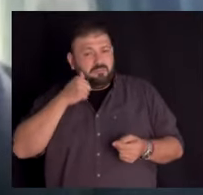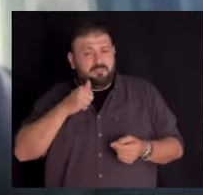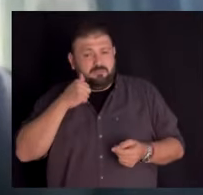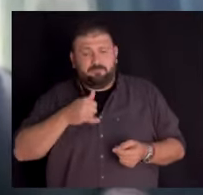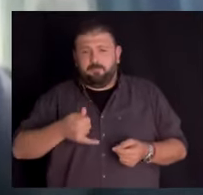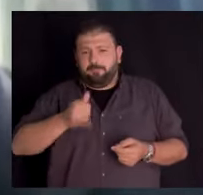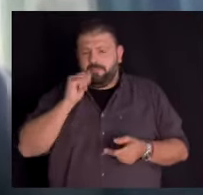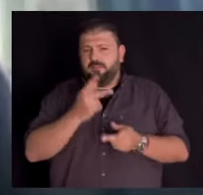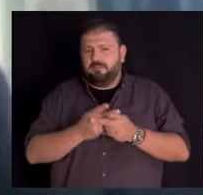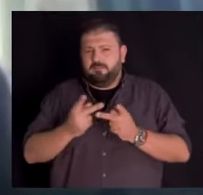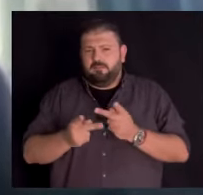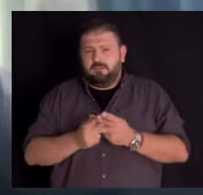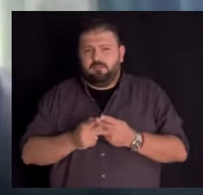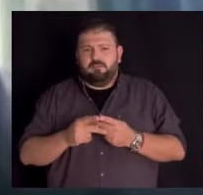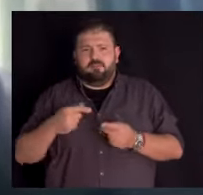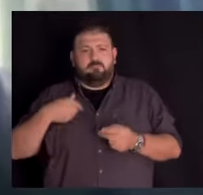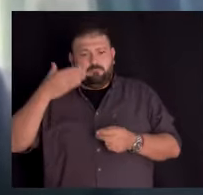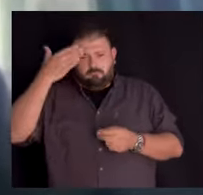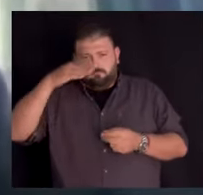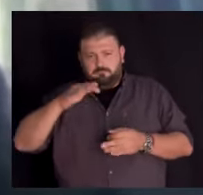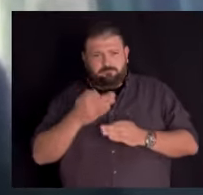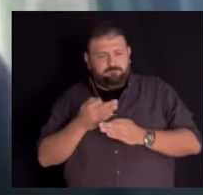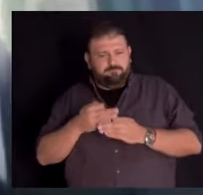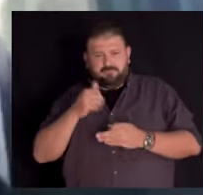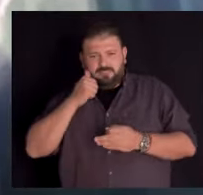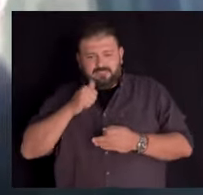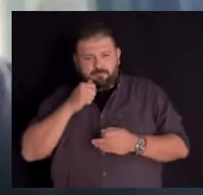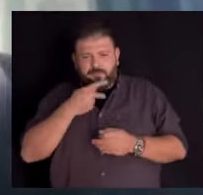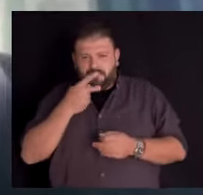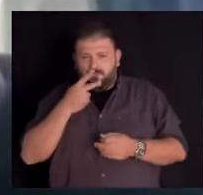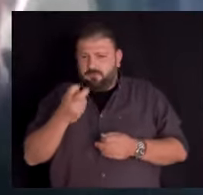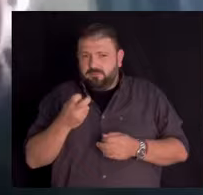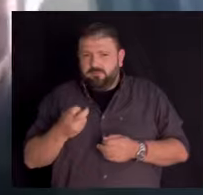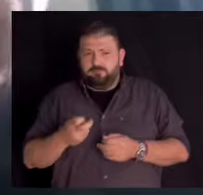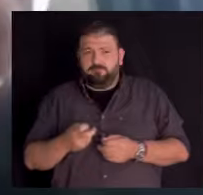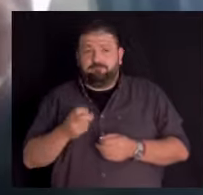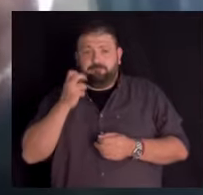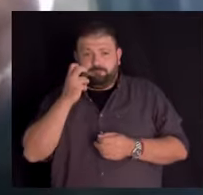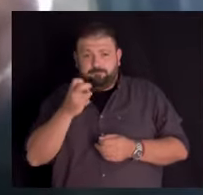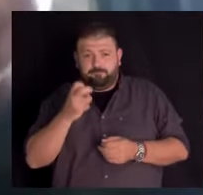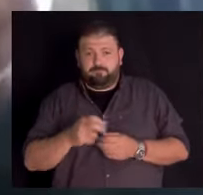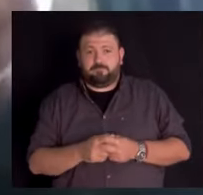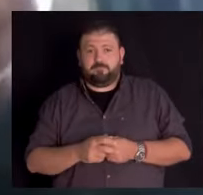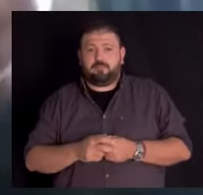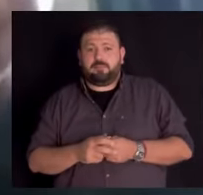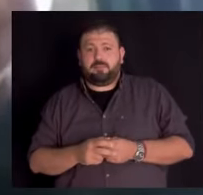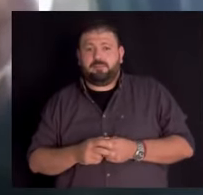mucho, y sobre todo ahorita yo le hago mucho hincapié, es el probiótico.